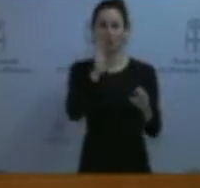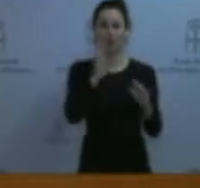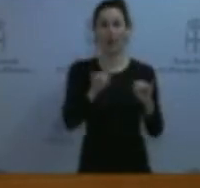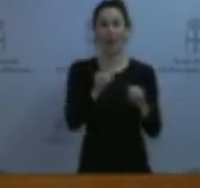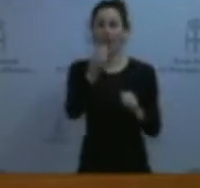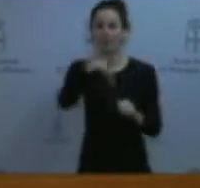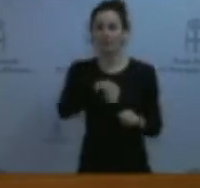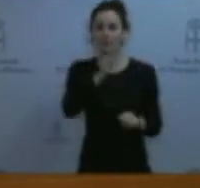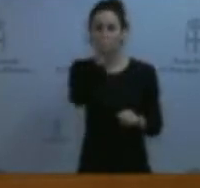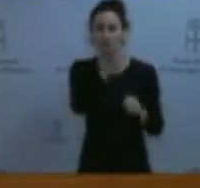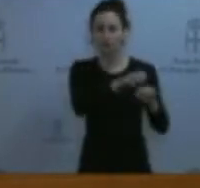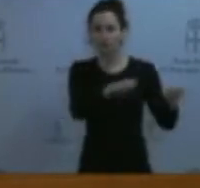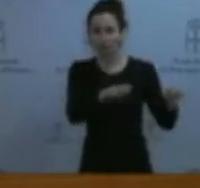bancada,